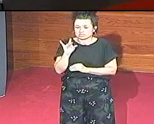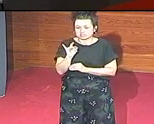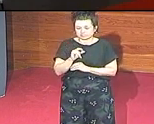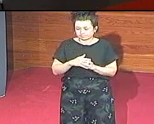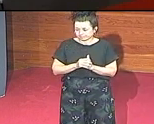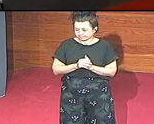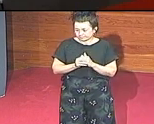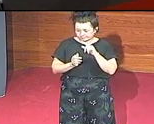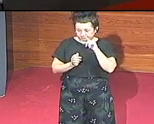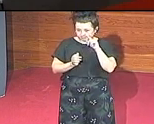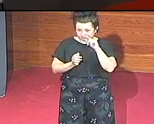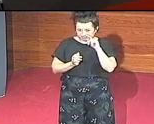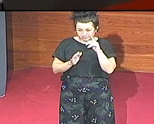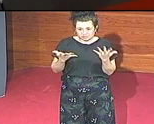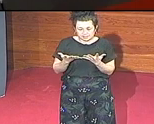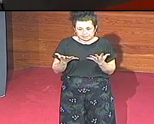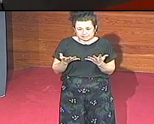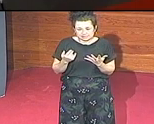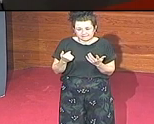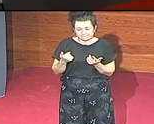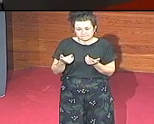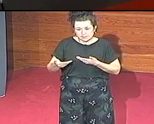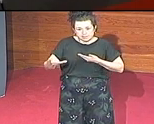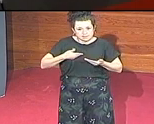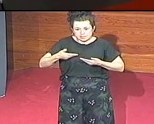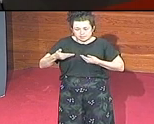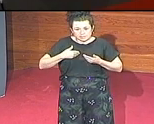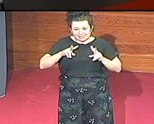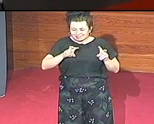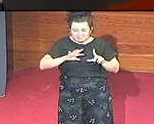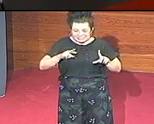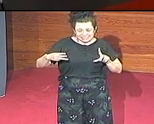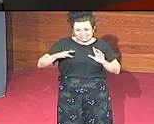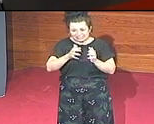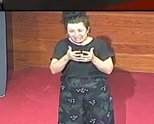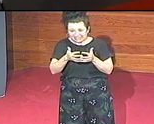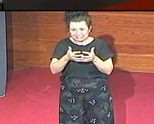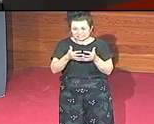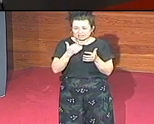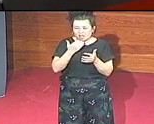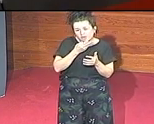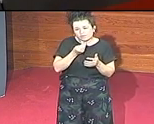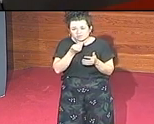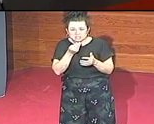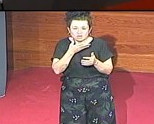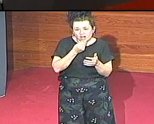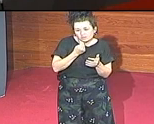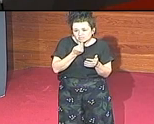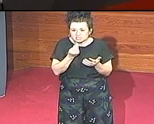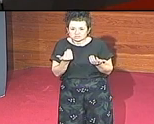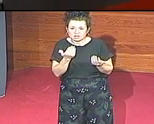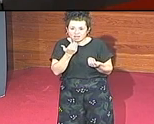entonces qué pasaba que nos estaban pidiendo hacer temas en internet vamos a hacer temas en internet algo chulo algo chulo bueno pues